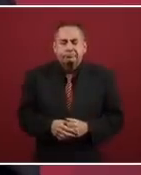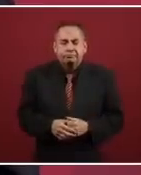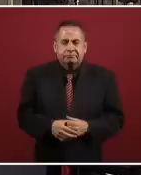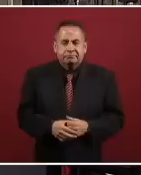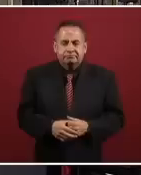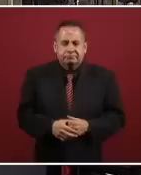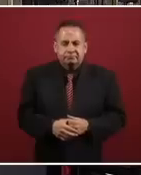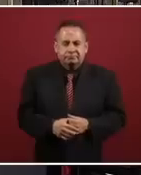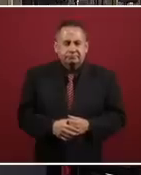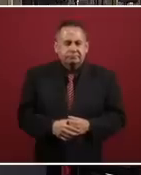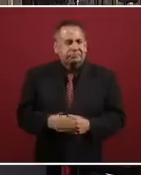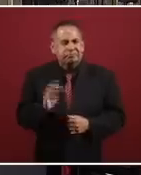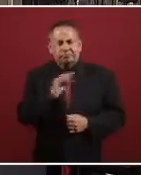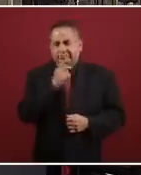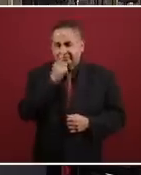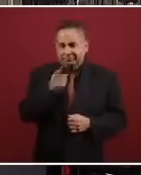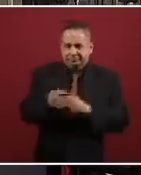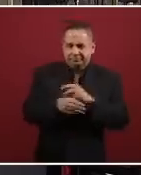Que Salinas, ¿qué?